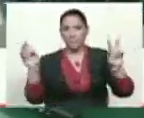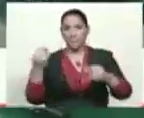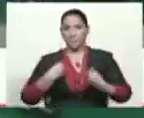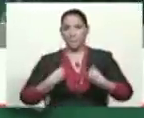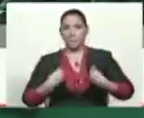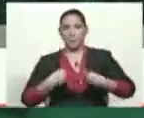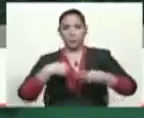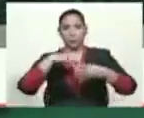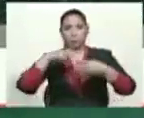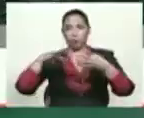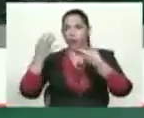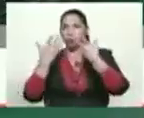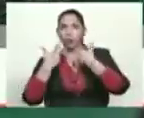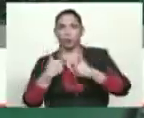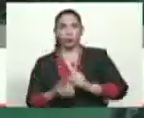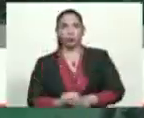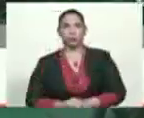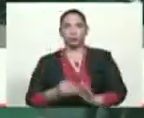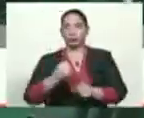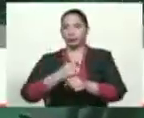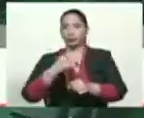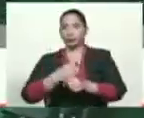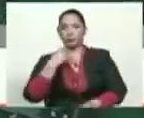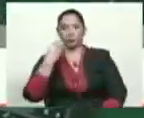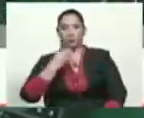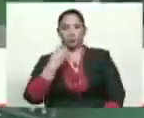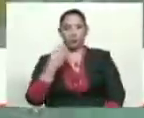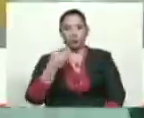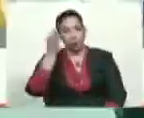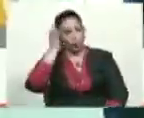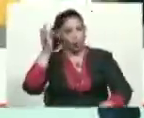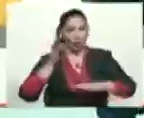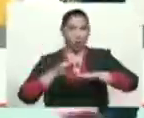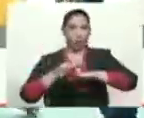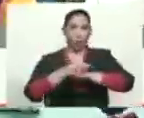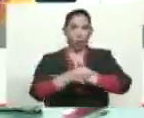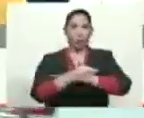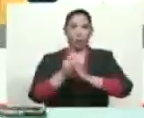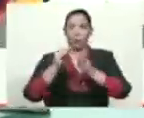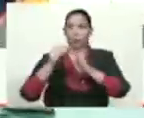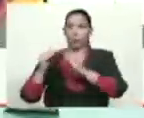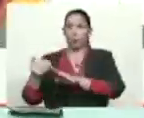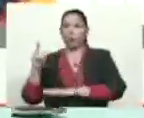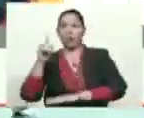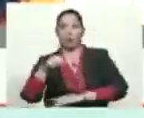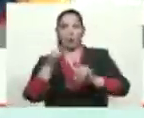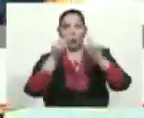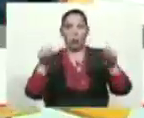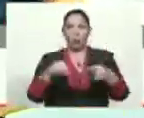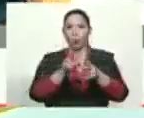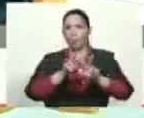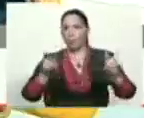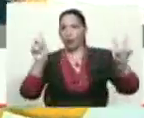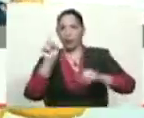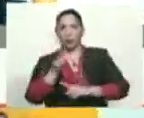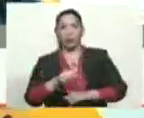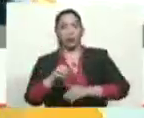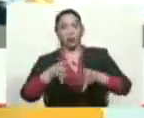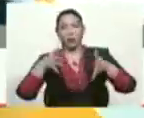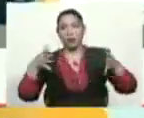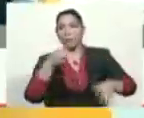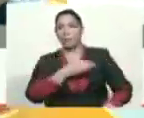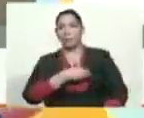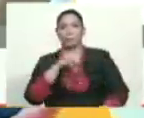río tricolor el plan chamba juvenil consejos comunales los cuadrantes de paz así como también la gran misión